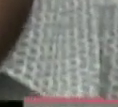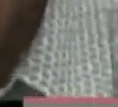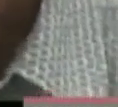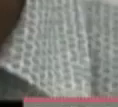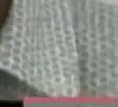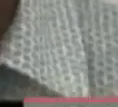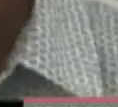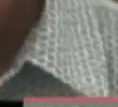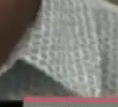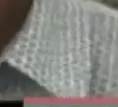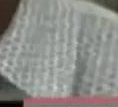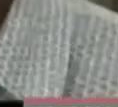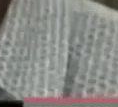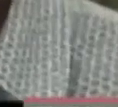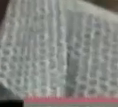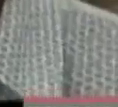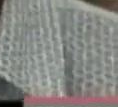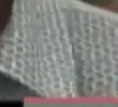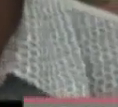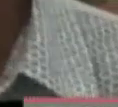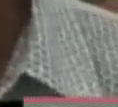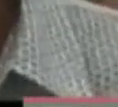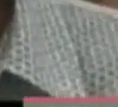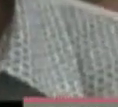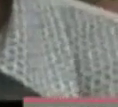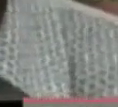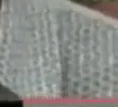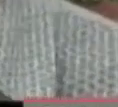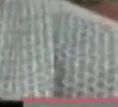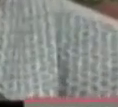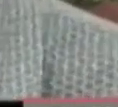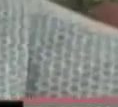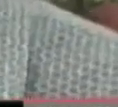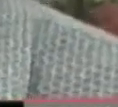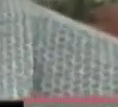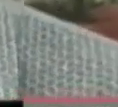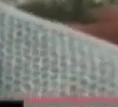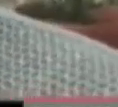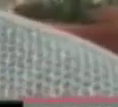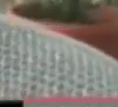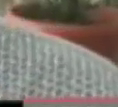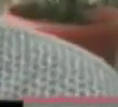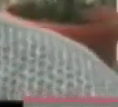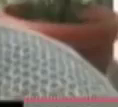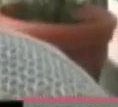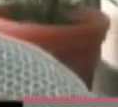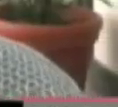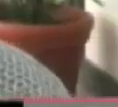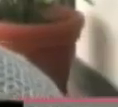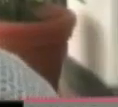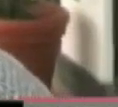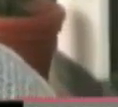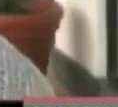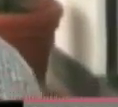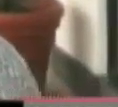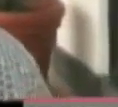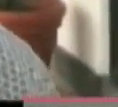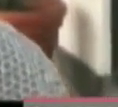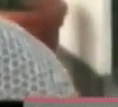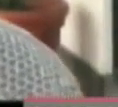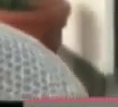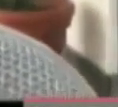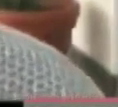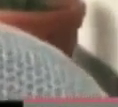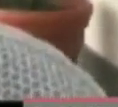Eso le llevaba a él más de 4 horas. Ahora él dice, ahora yo agarro aquí directo, me voy directo para donde quiera. Cuando te quiera ir. Eso es